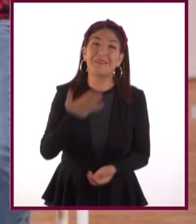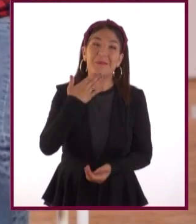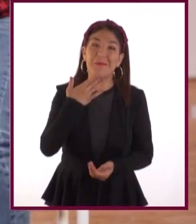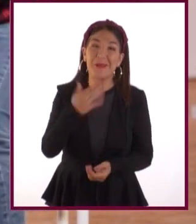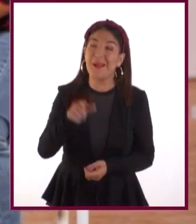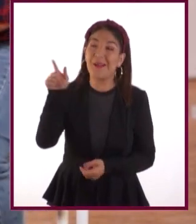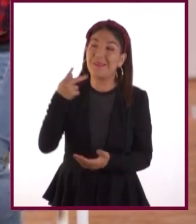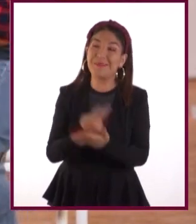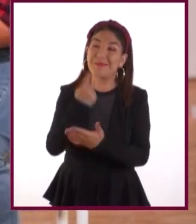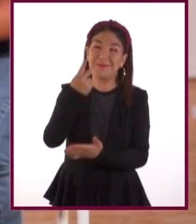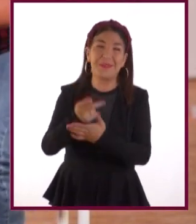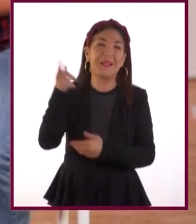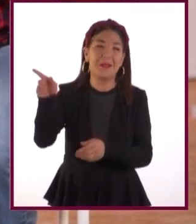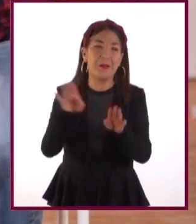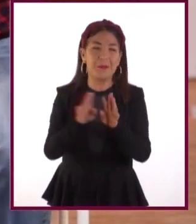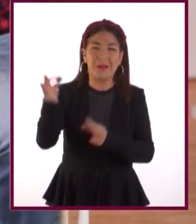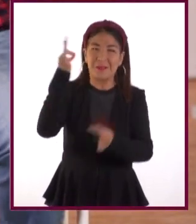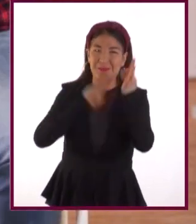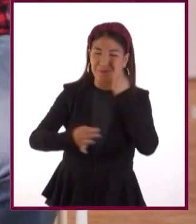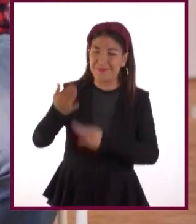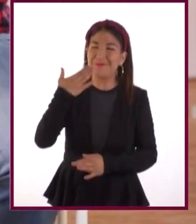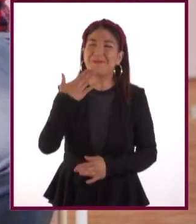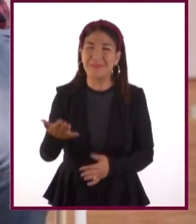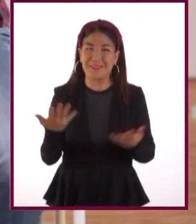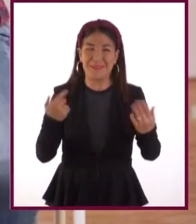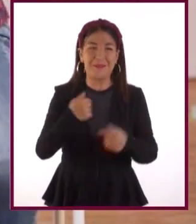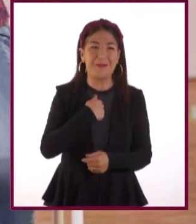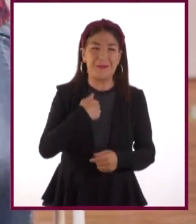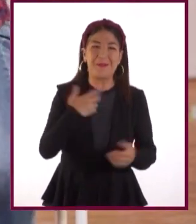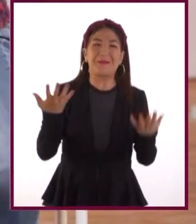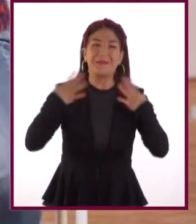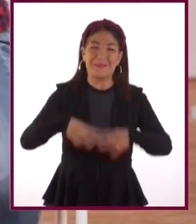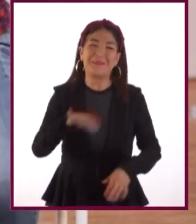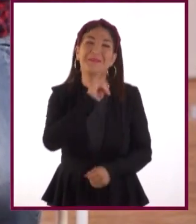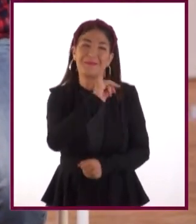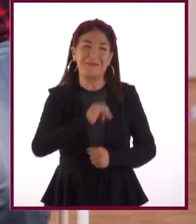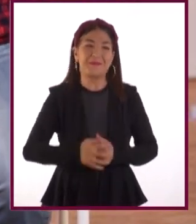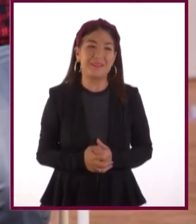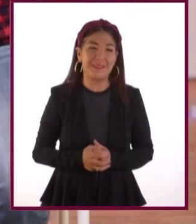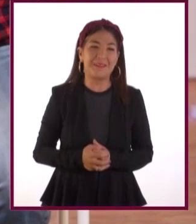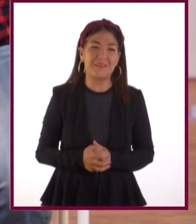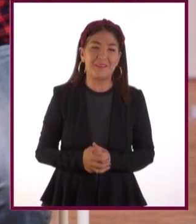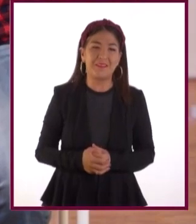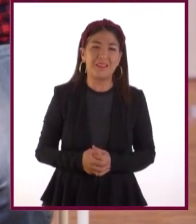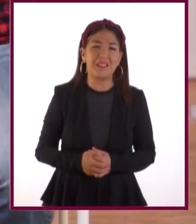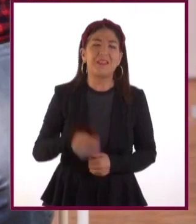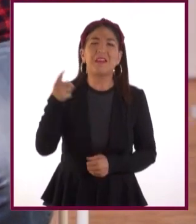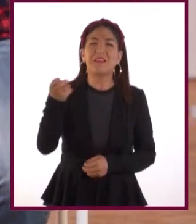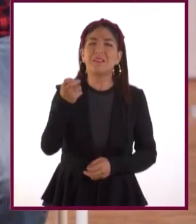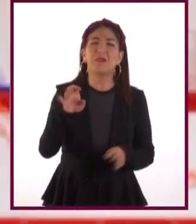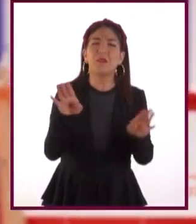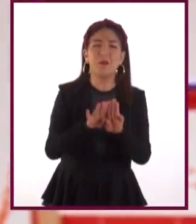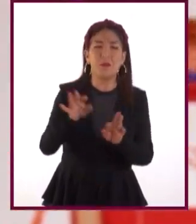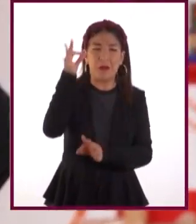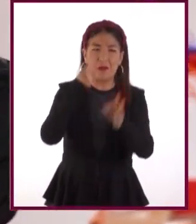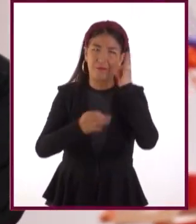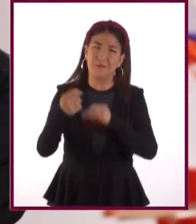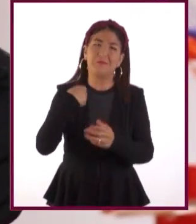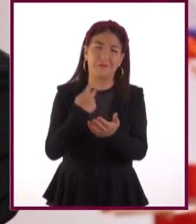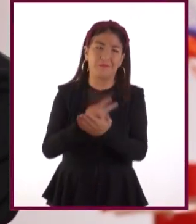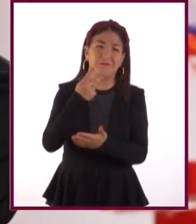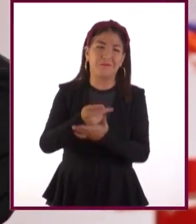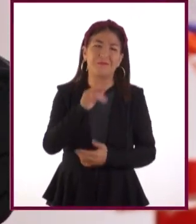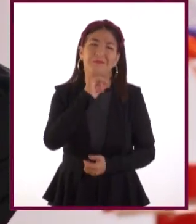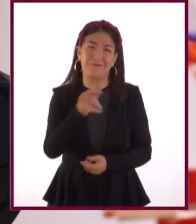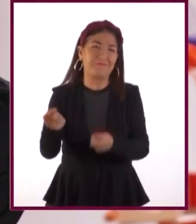Ay, bueno, está bien, se lo darían a la producción que logró hacer una personificación tan buena conmigo. Sí. Aunque con lo incómodo del disfraz